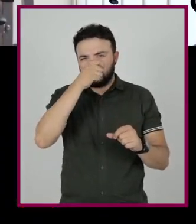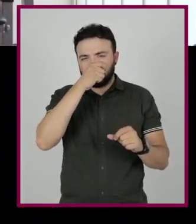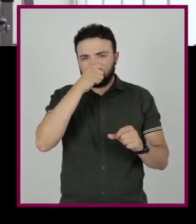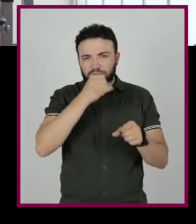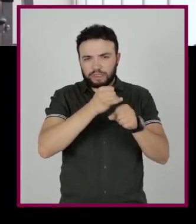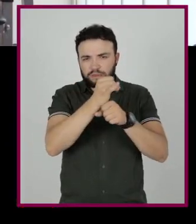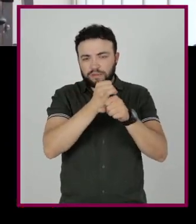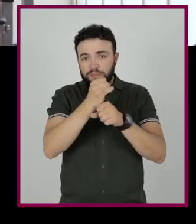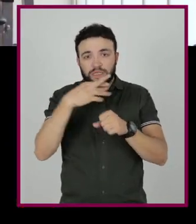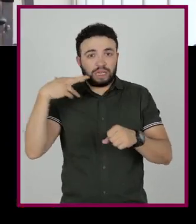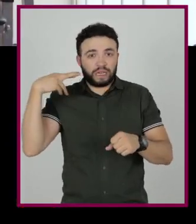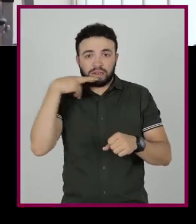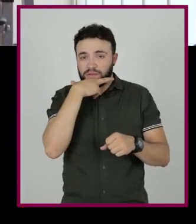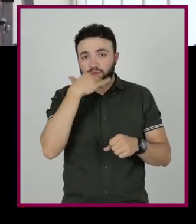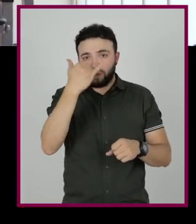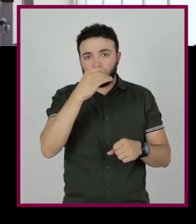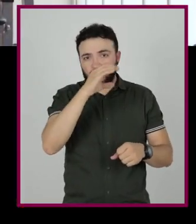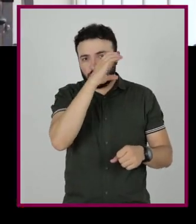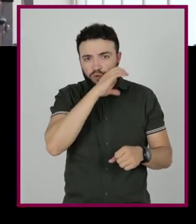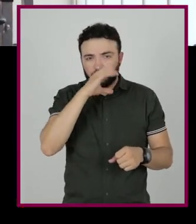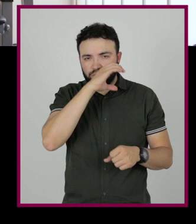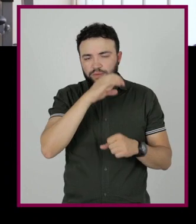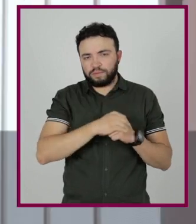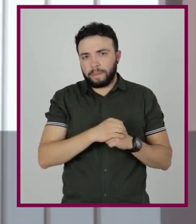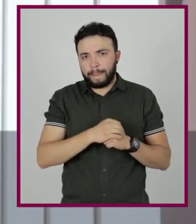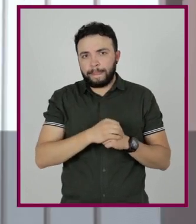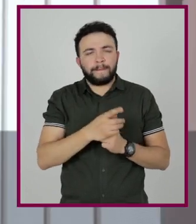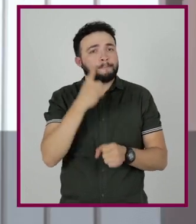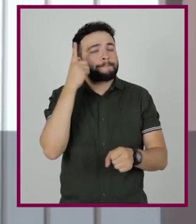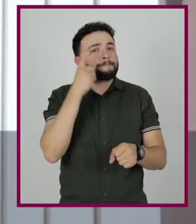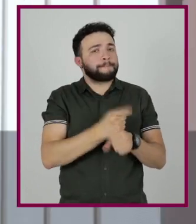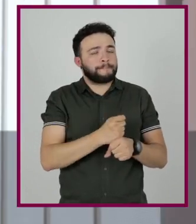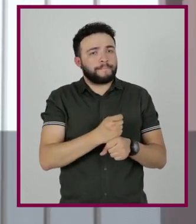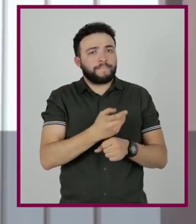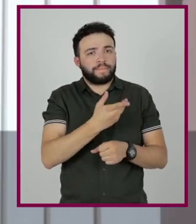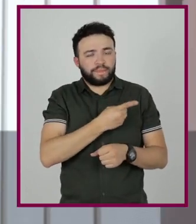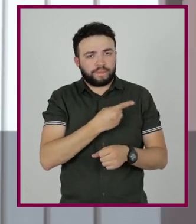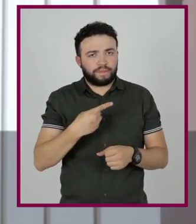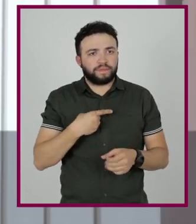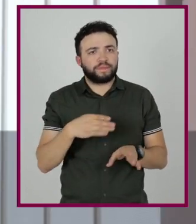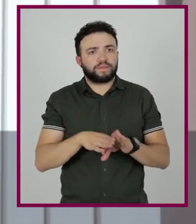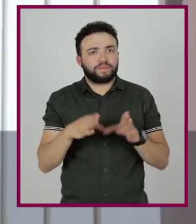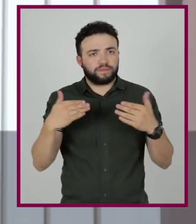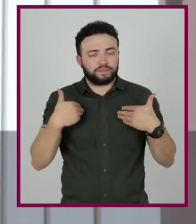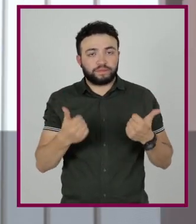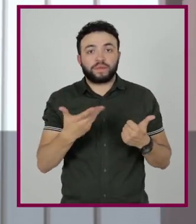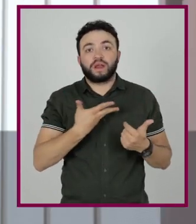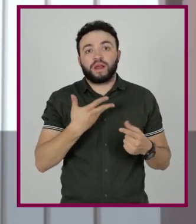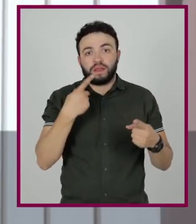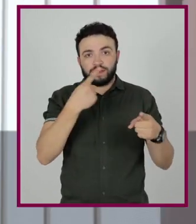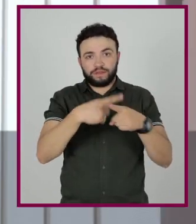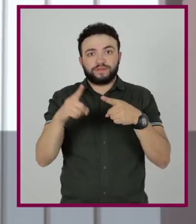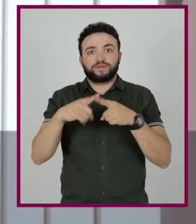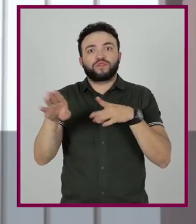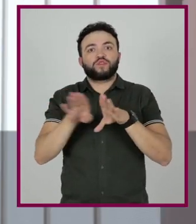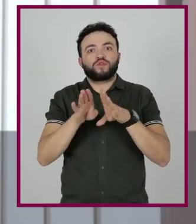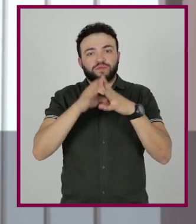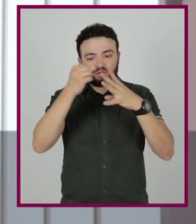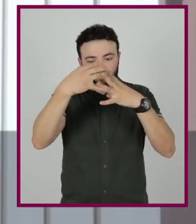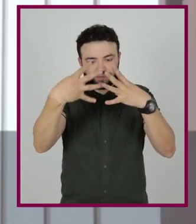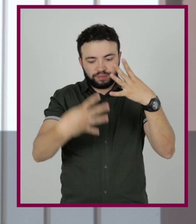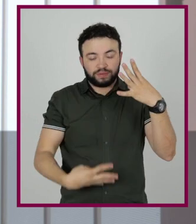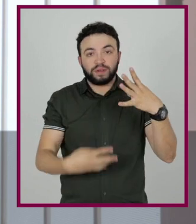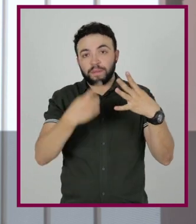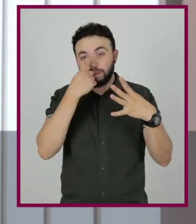Los investigadores rápidos y curiosos. Lo primero que tenemos que entender es que existen diferentes formas de estructurar